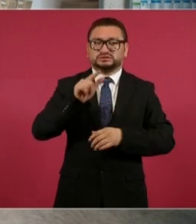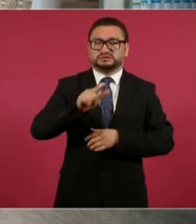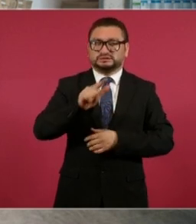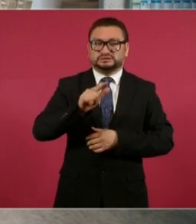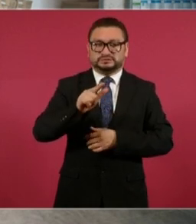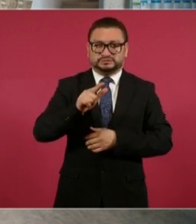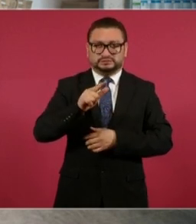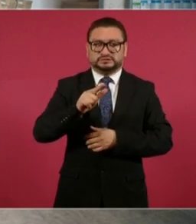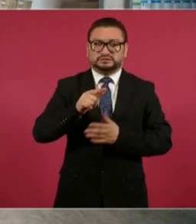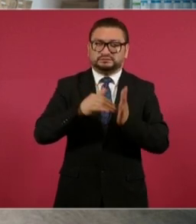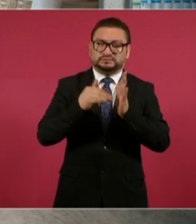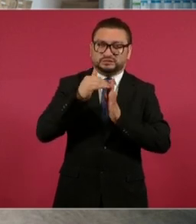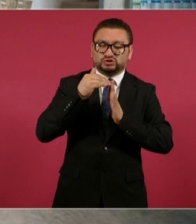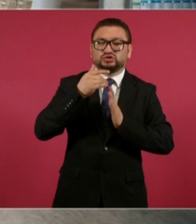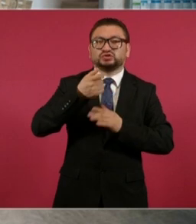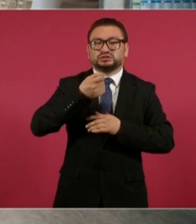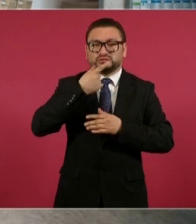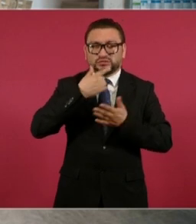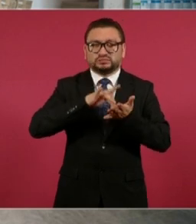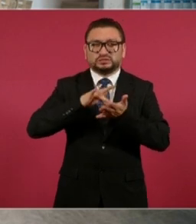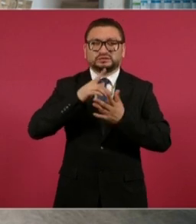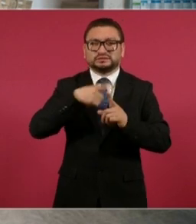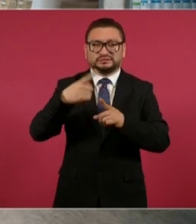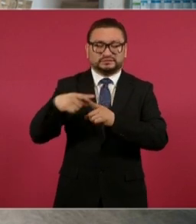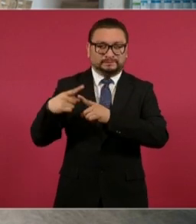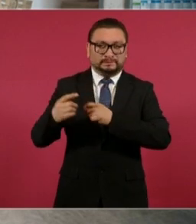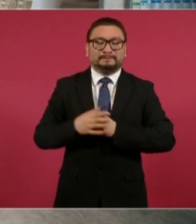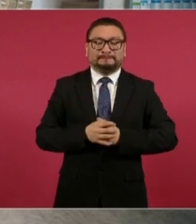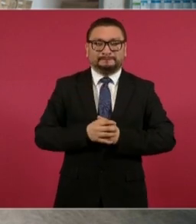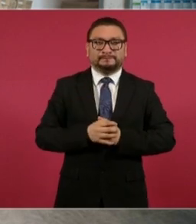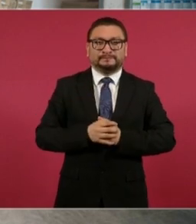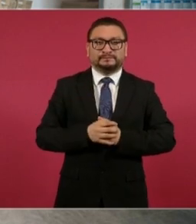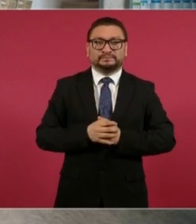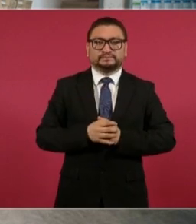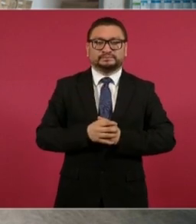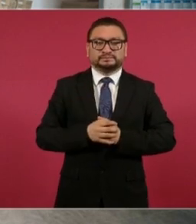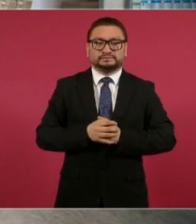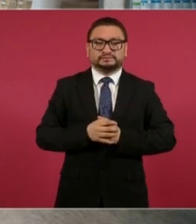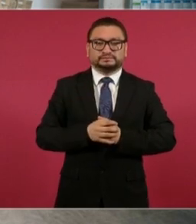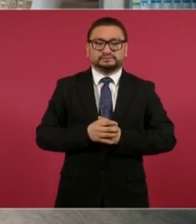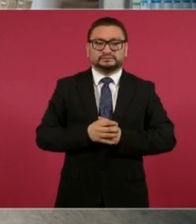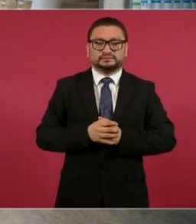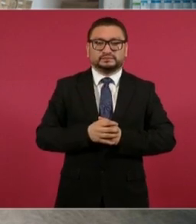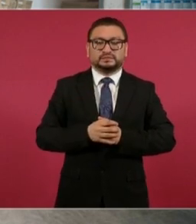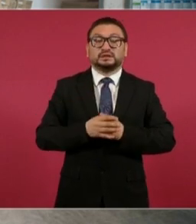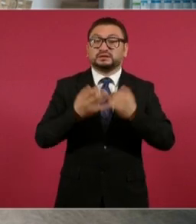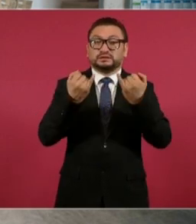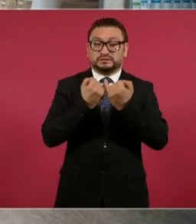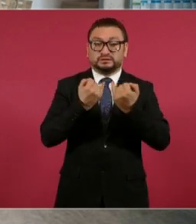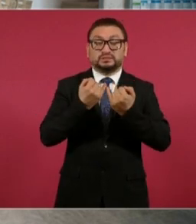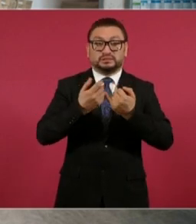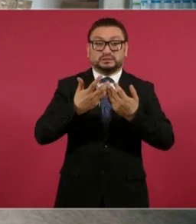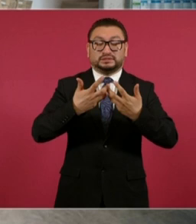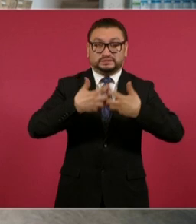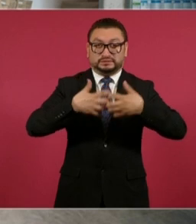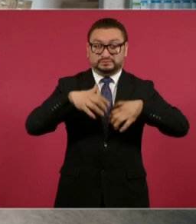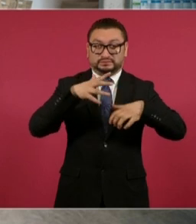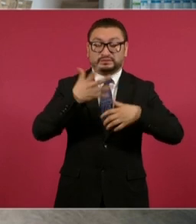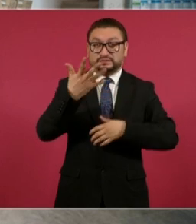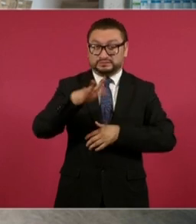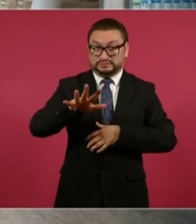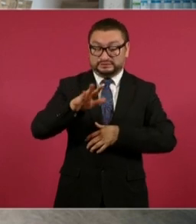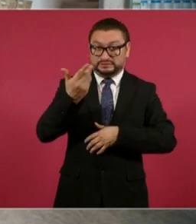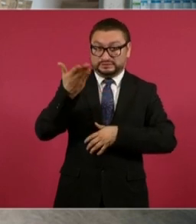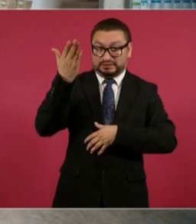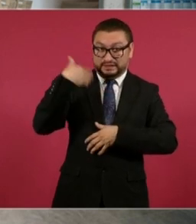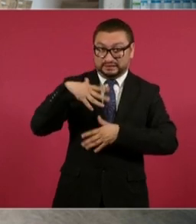3817 millones de piezas de medicamentos eh además las 10 empresas los 10 laboratorios